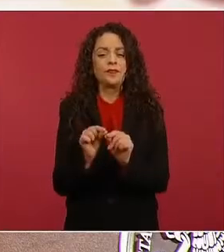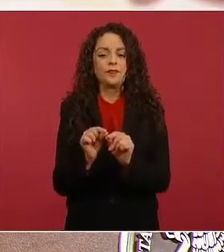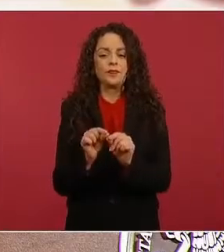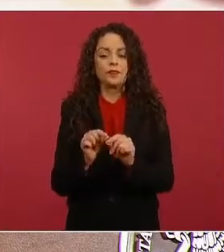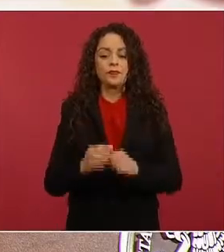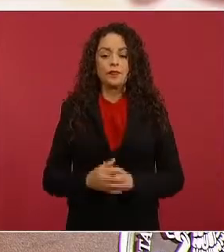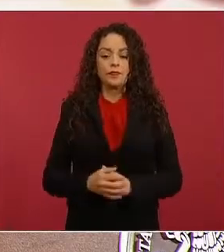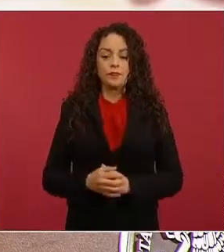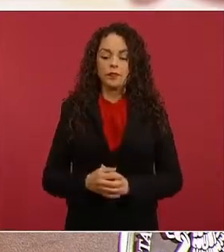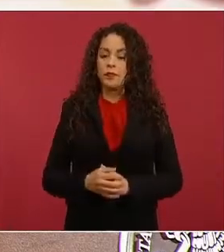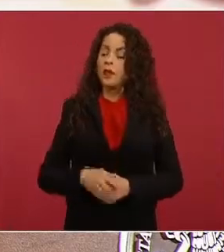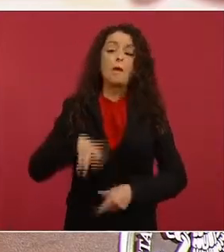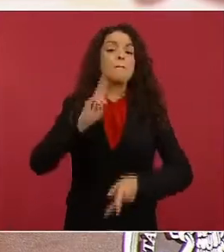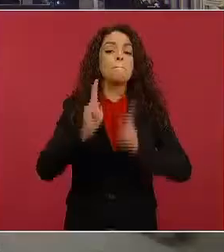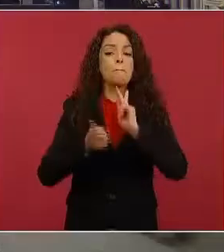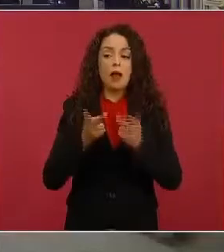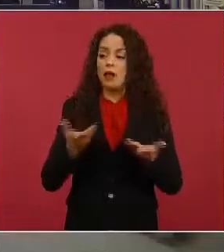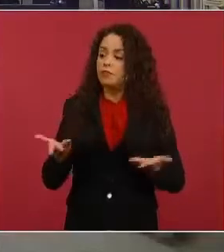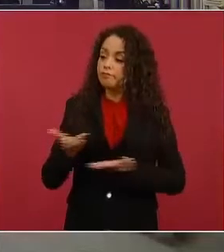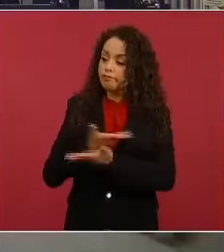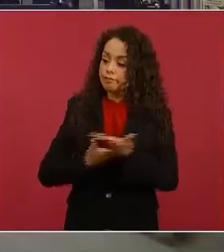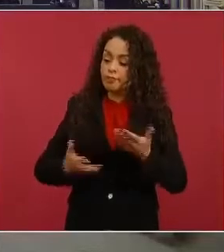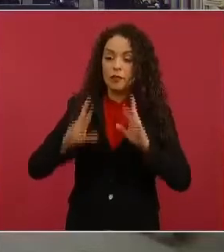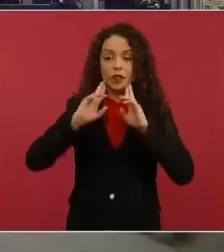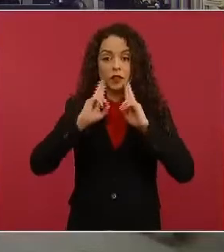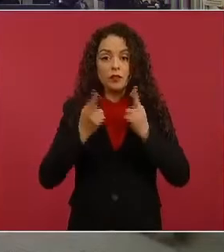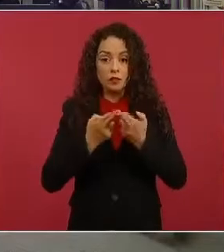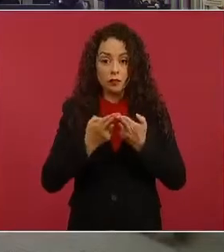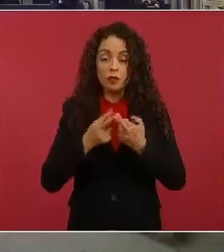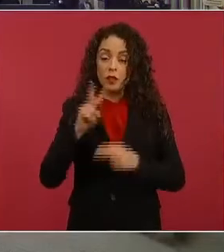muy respetuosa la reunión.